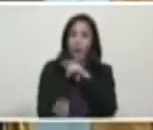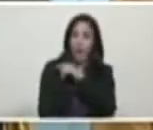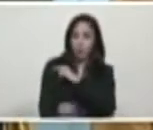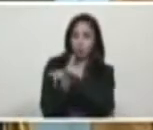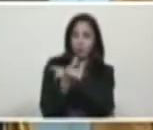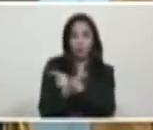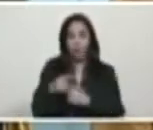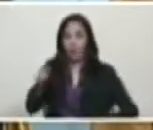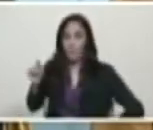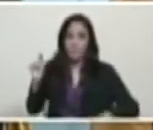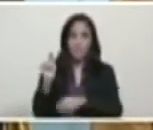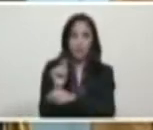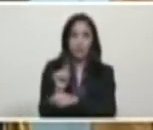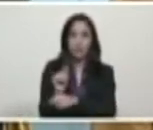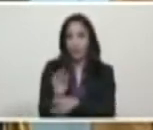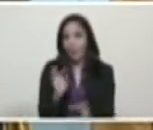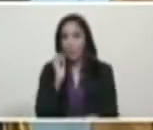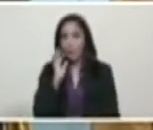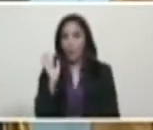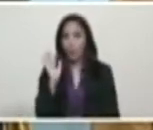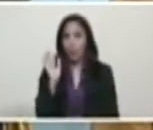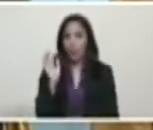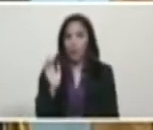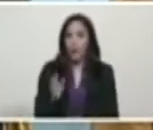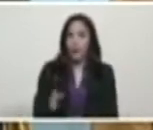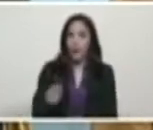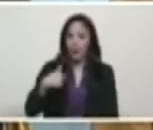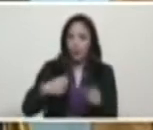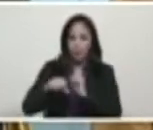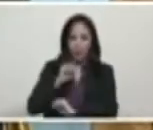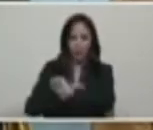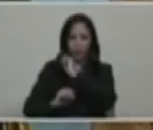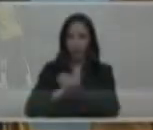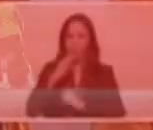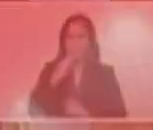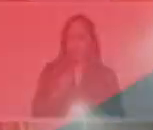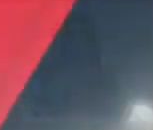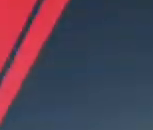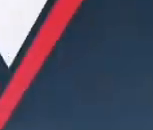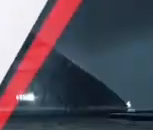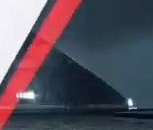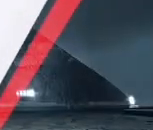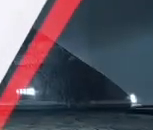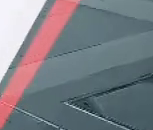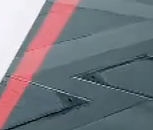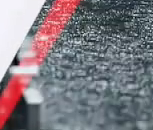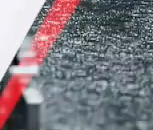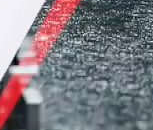patria, porque esta patria merece defenderla y tiene quien la defienda.